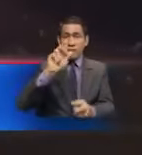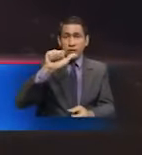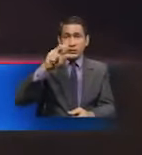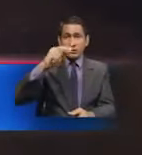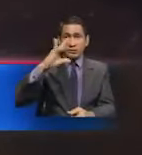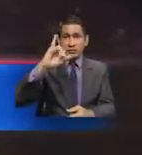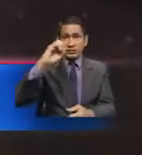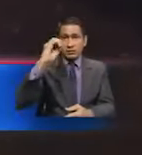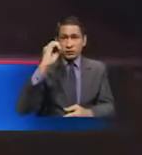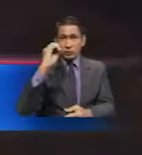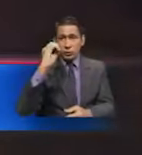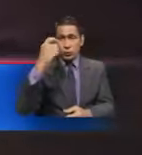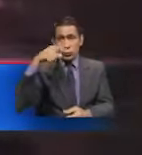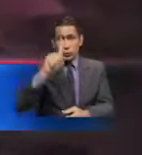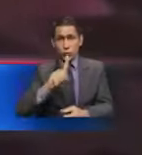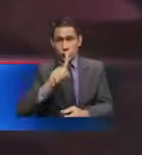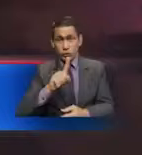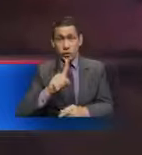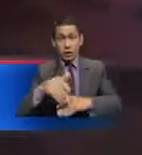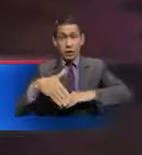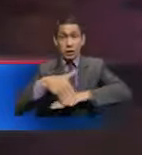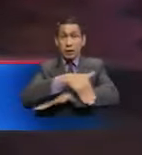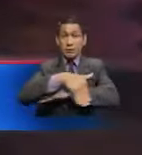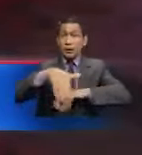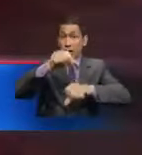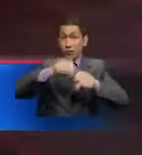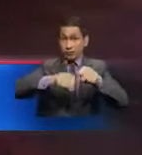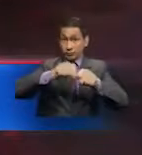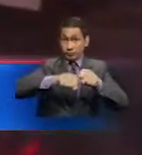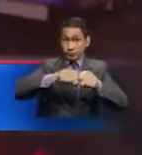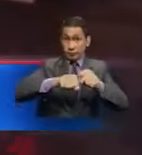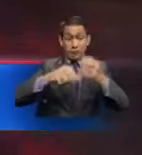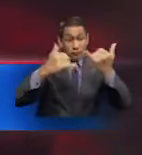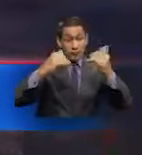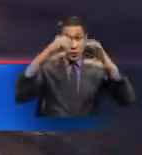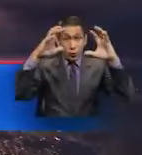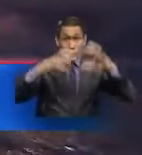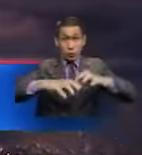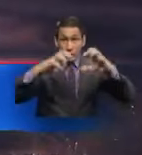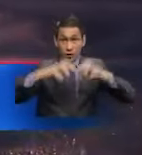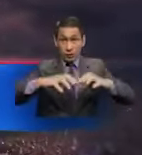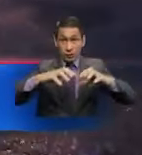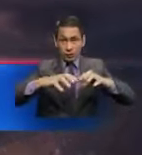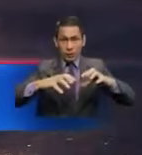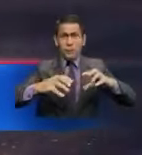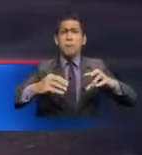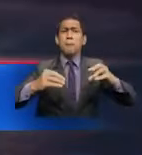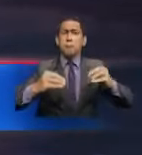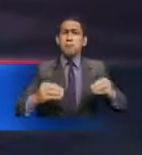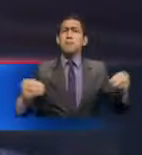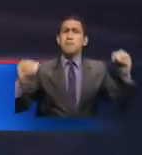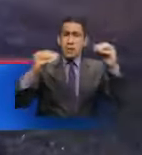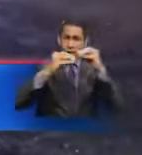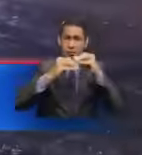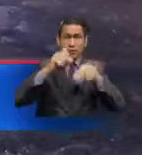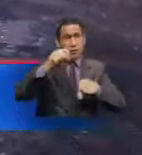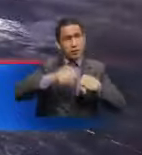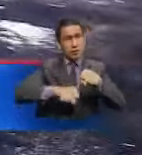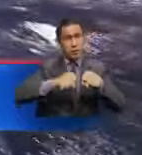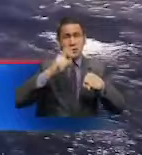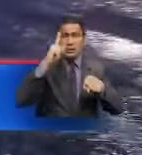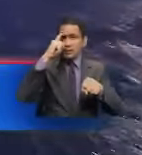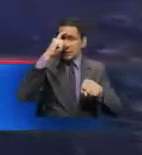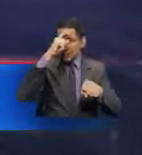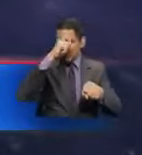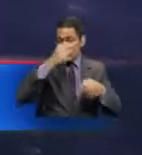las calles dañadas, puesto que debido a la intensidad de las lluvias se han formado huecos profundos que complican la